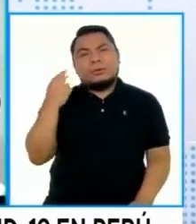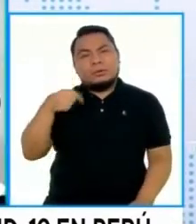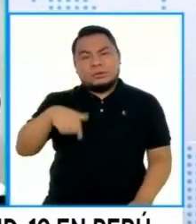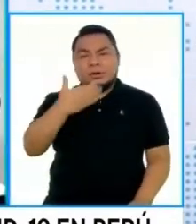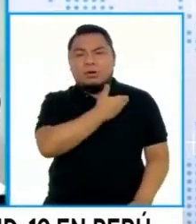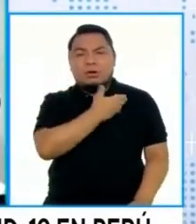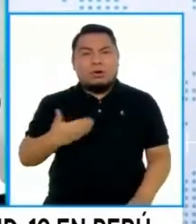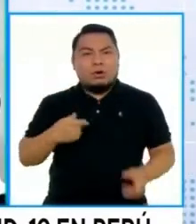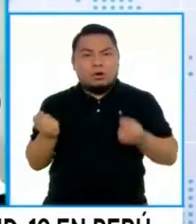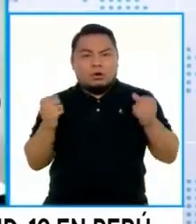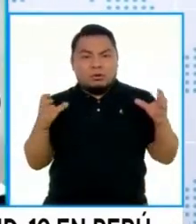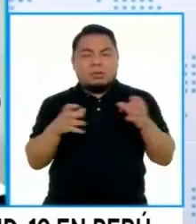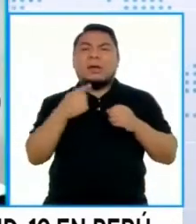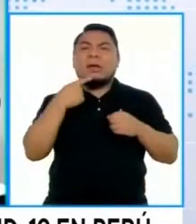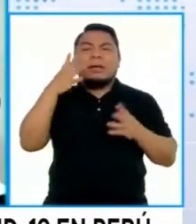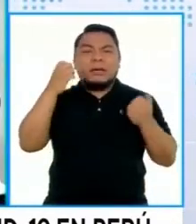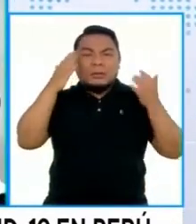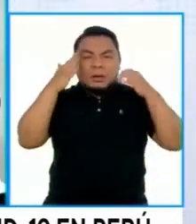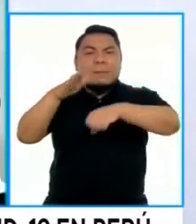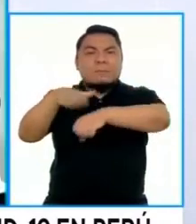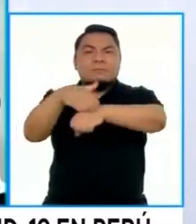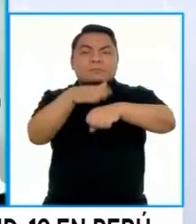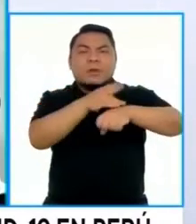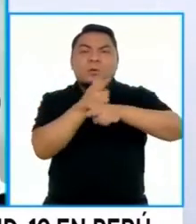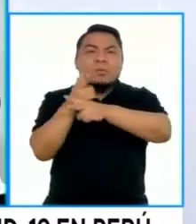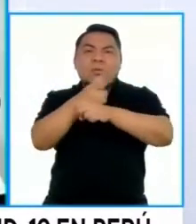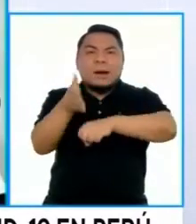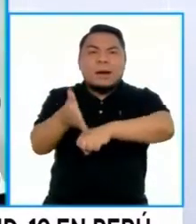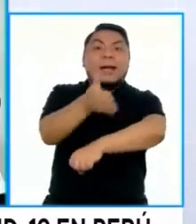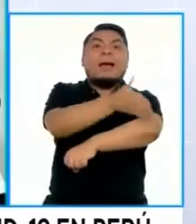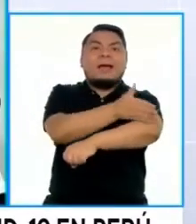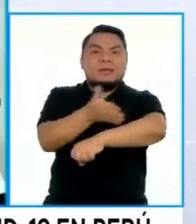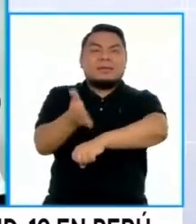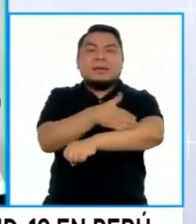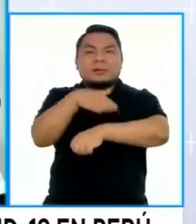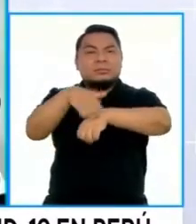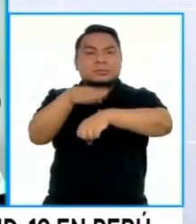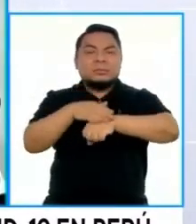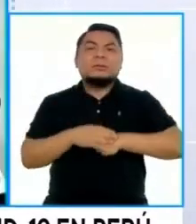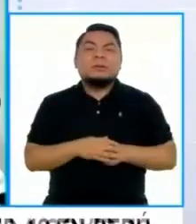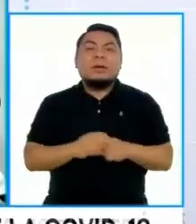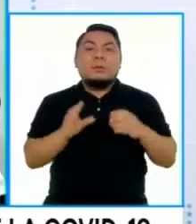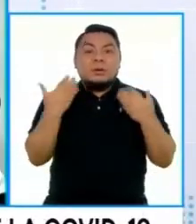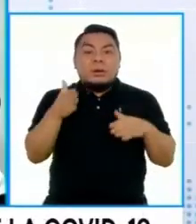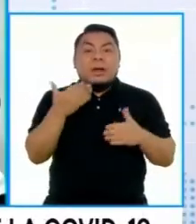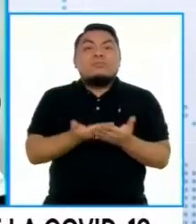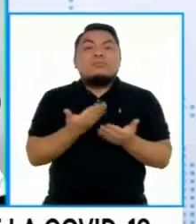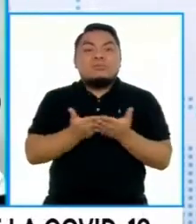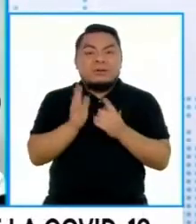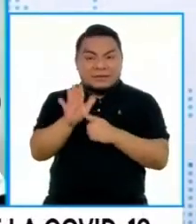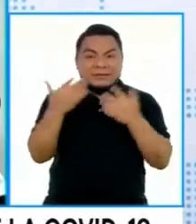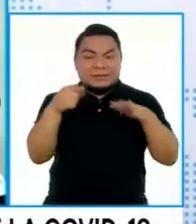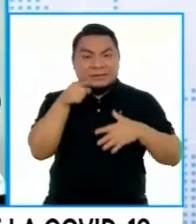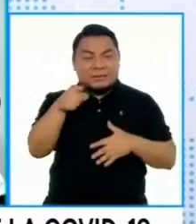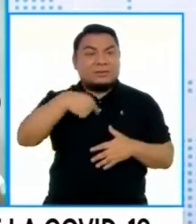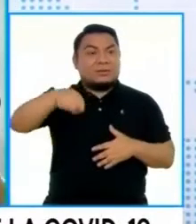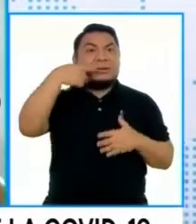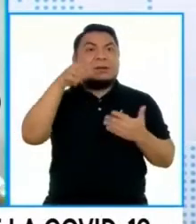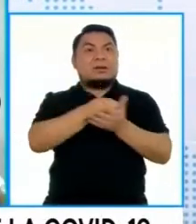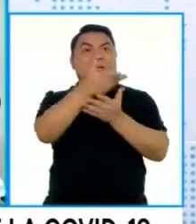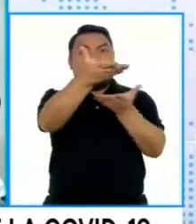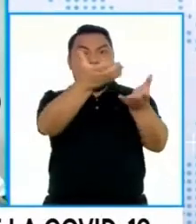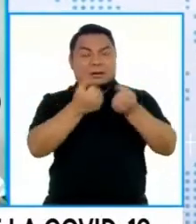enfatizar una política de prevención, porque ya está demostrado que a pesar que hemos conseguido las